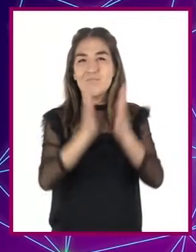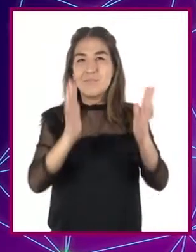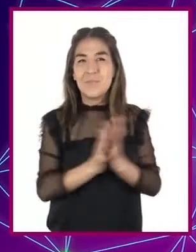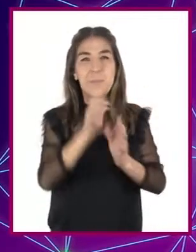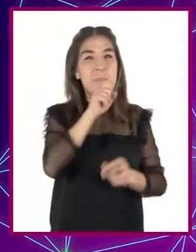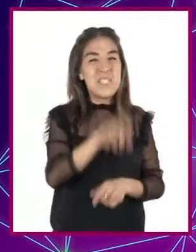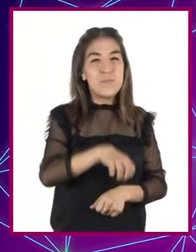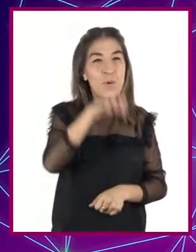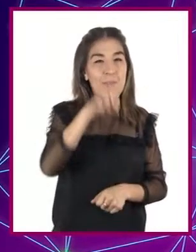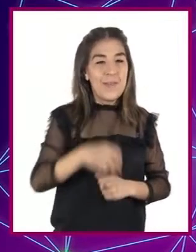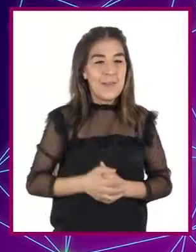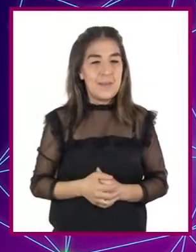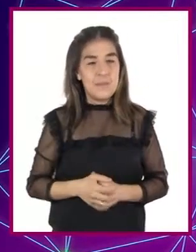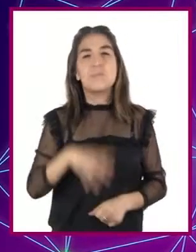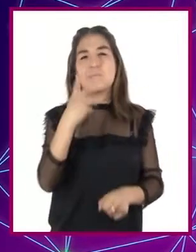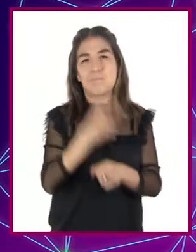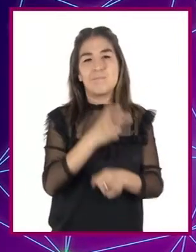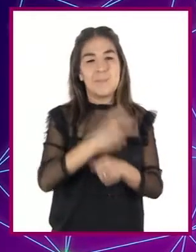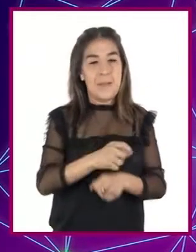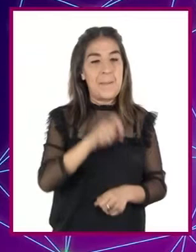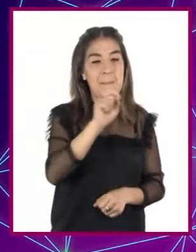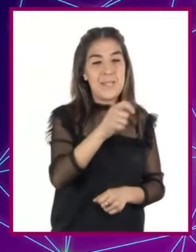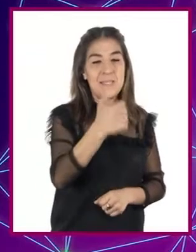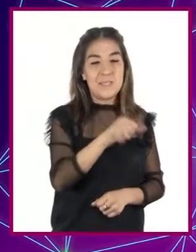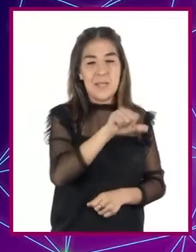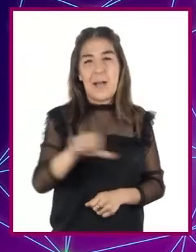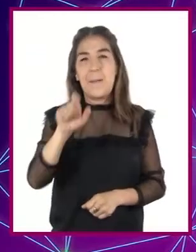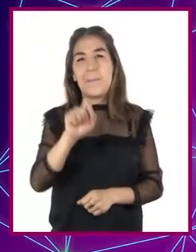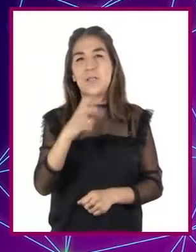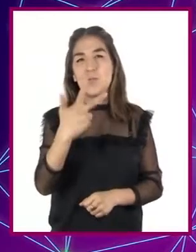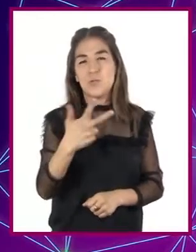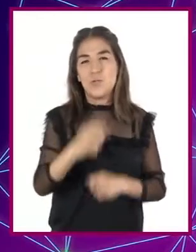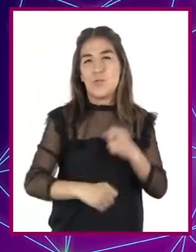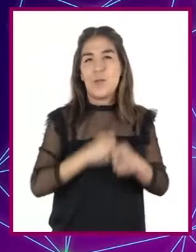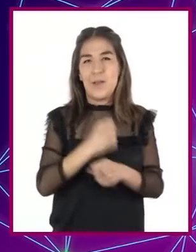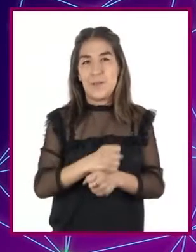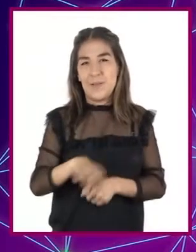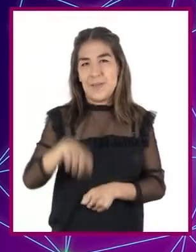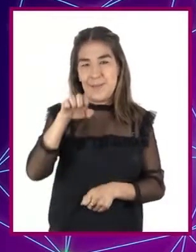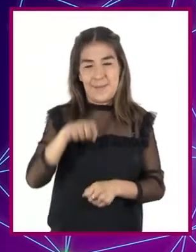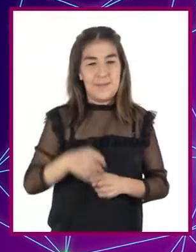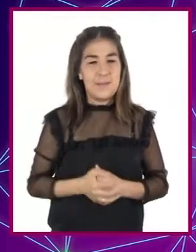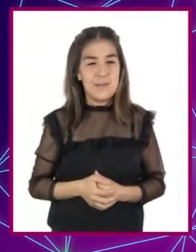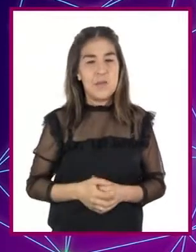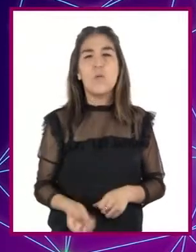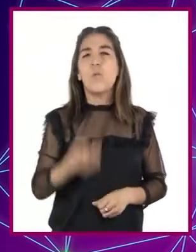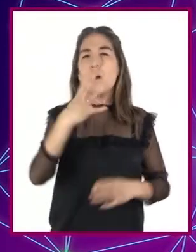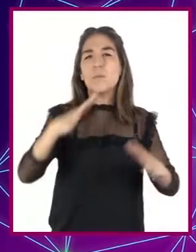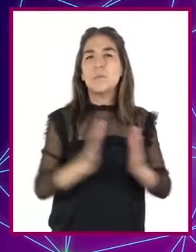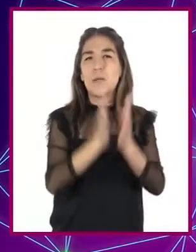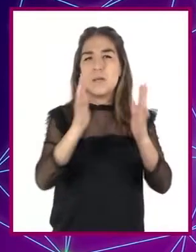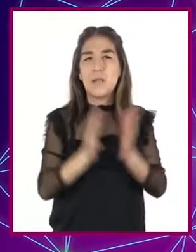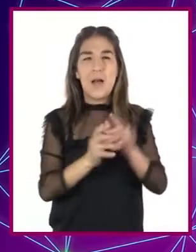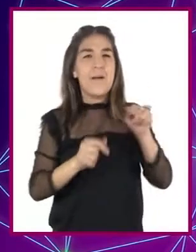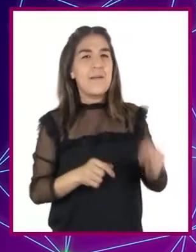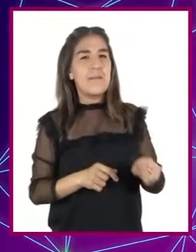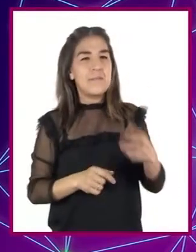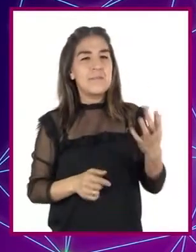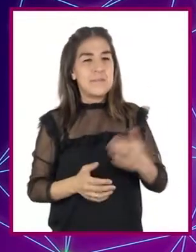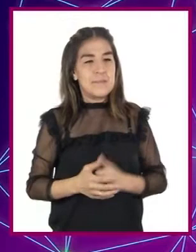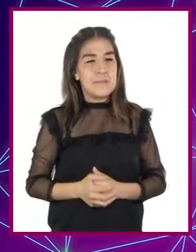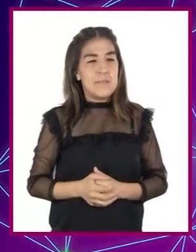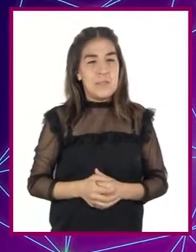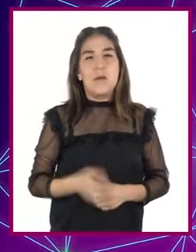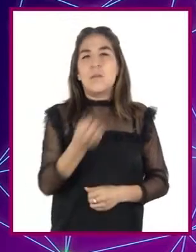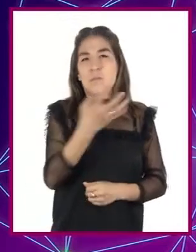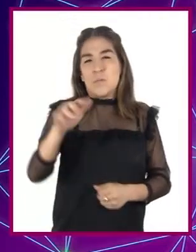participantes? En el segundo, de 26 a 28 años. ¿Cuántos participantes hay en ese intervalo?